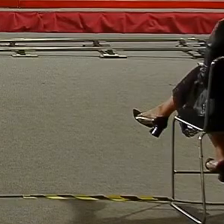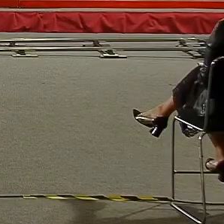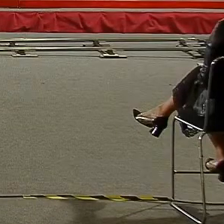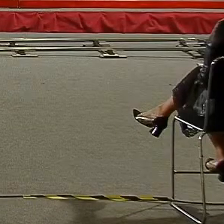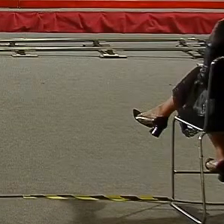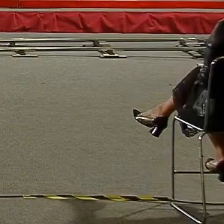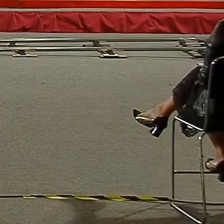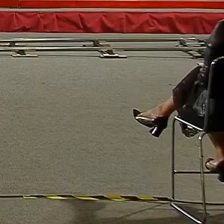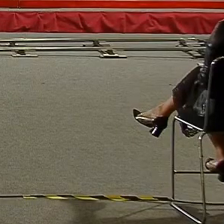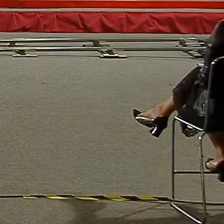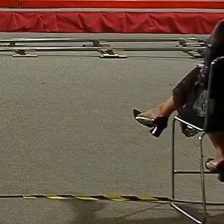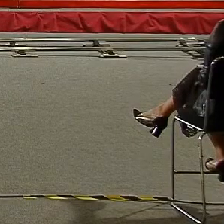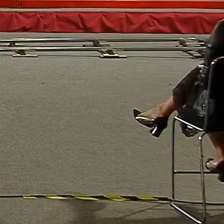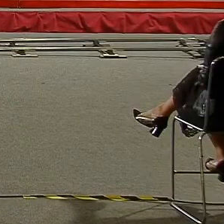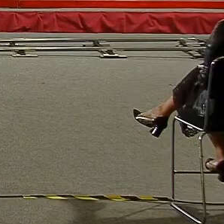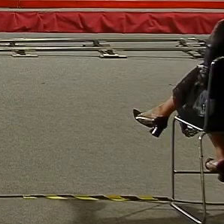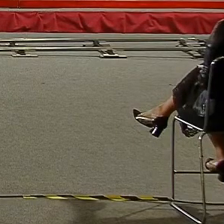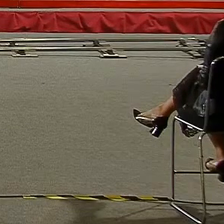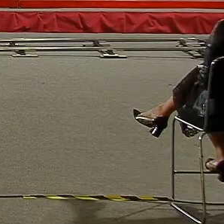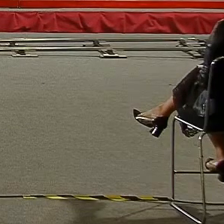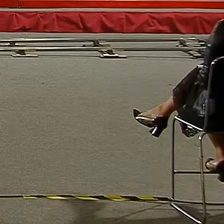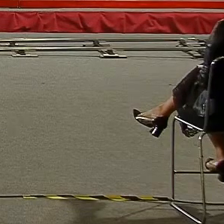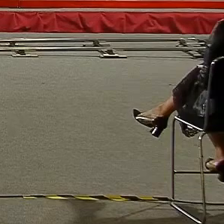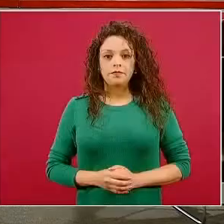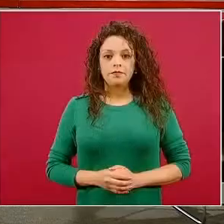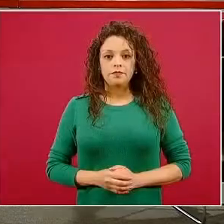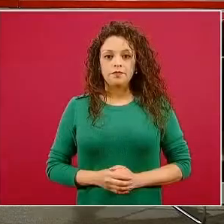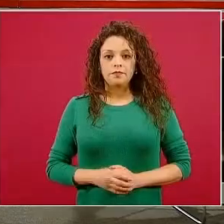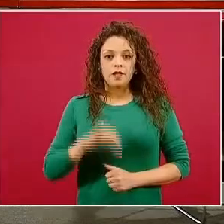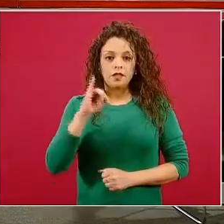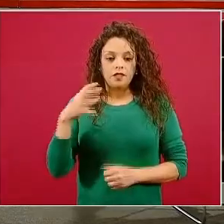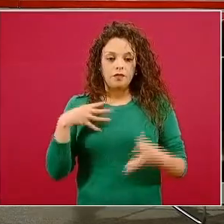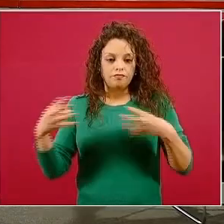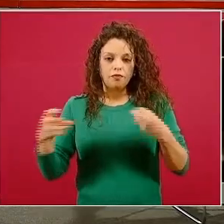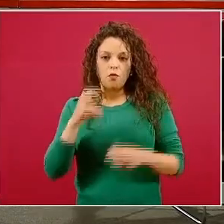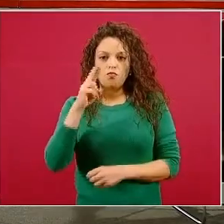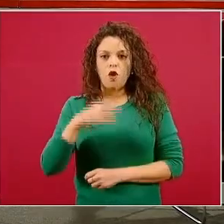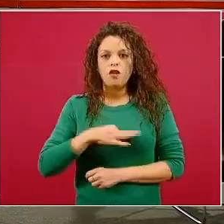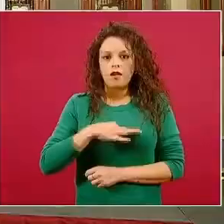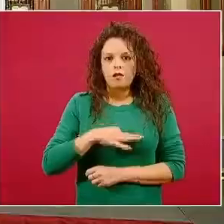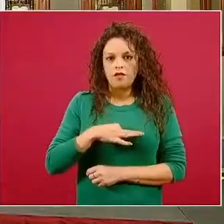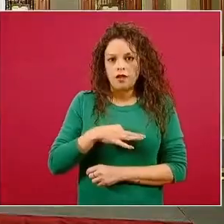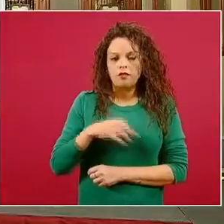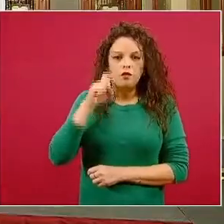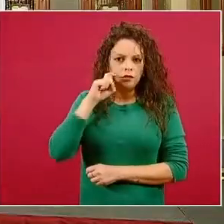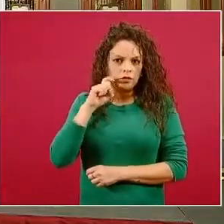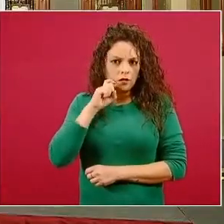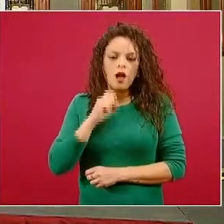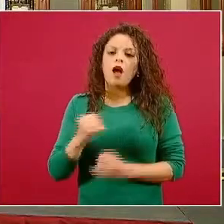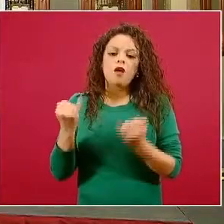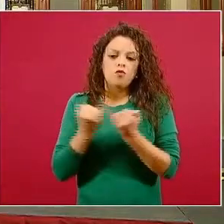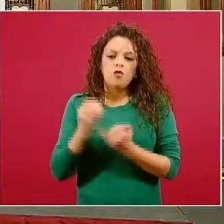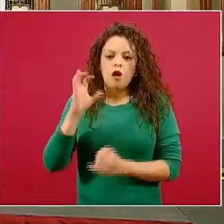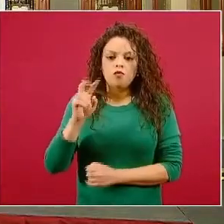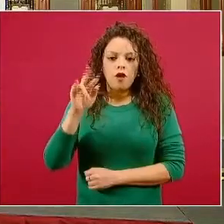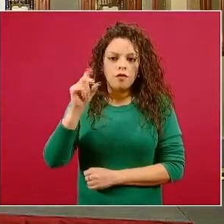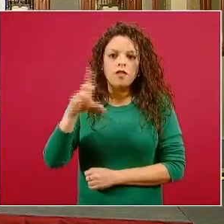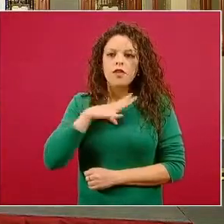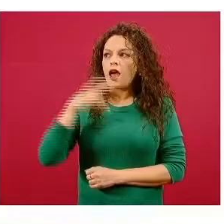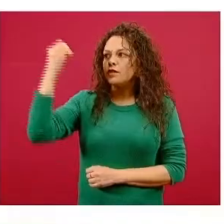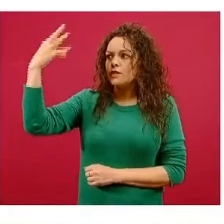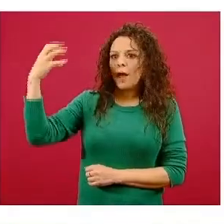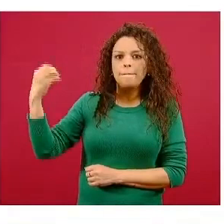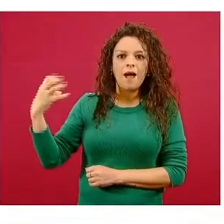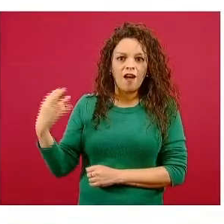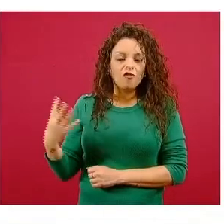COVID. Y entonces, así como tenemos nuestro semáforo epidemiológico, tenemos el semáforo COVID de encuentros sexuales y